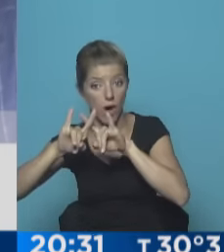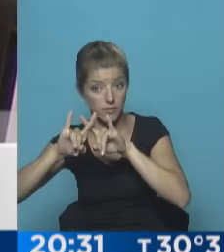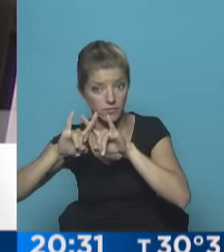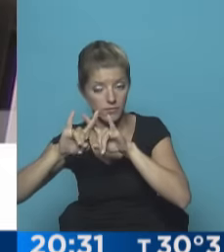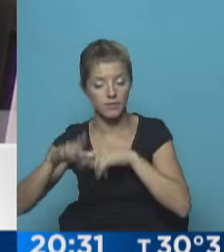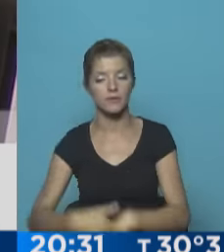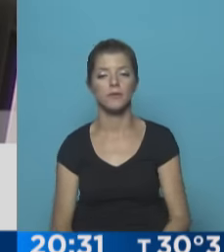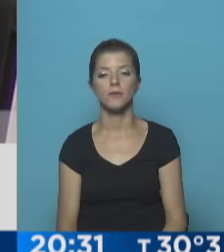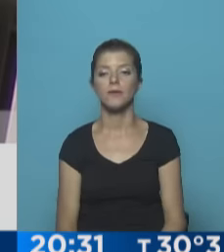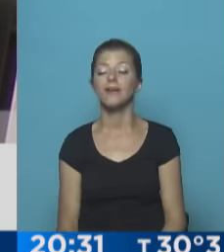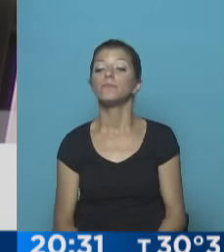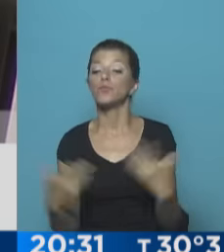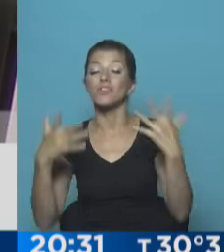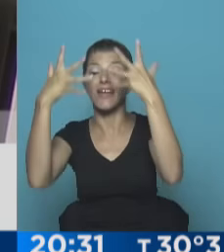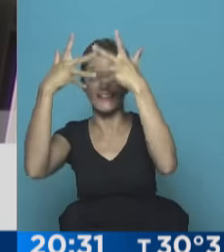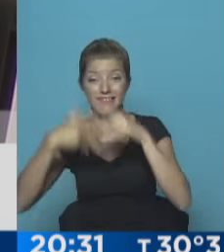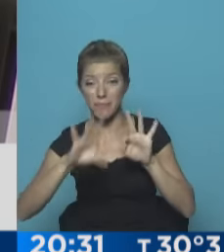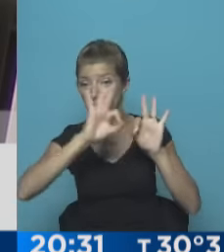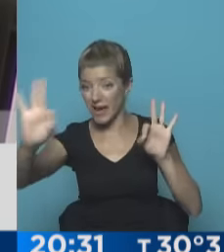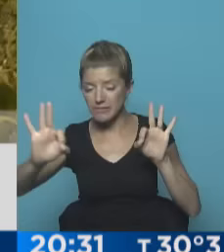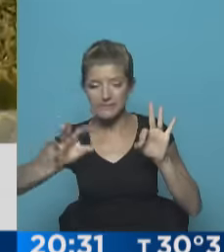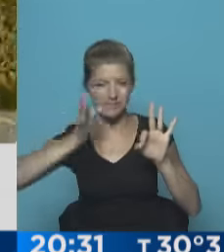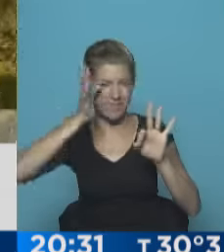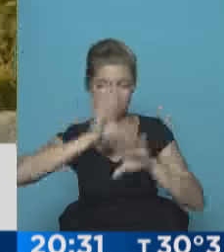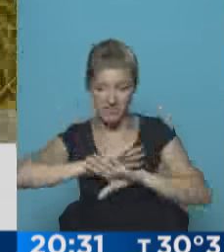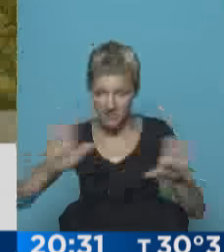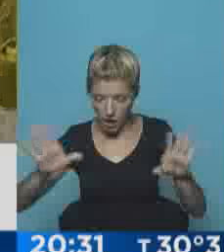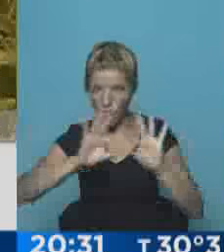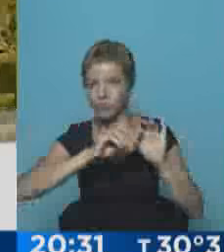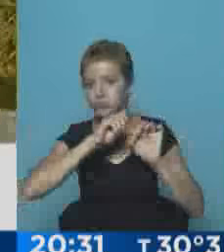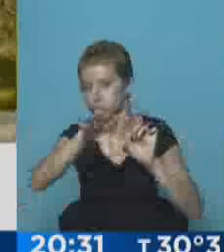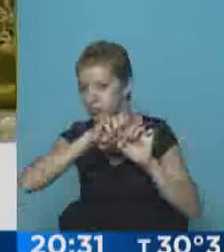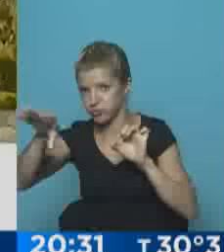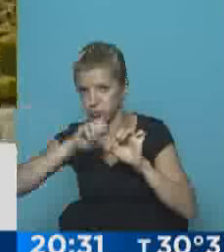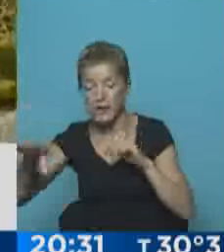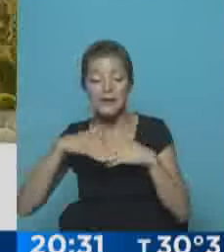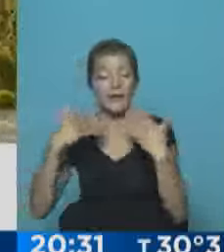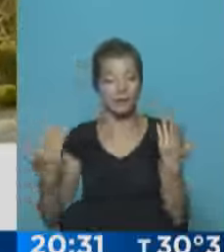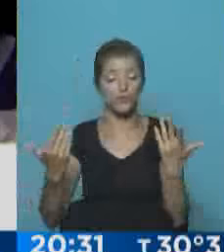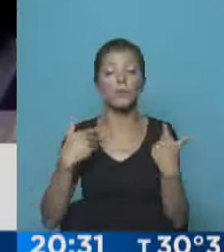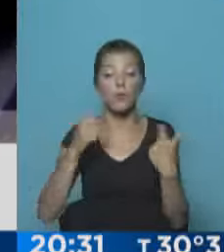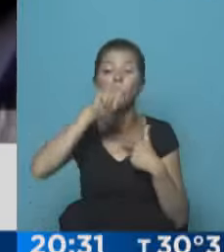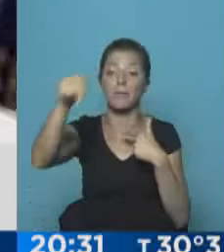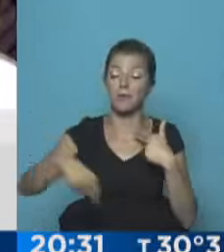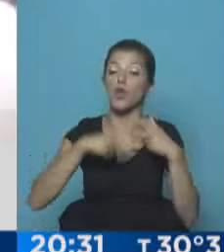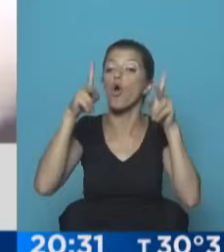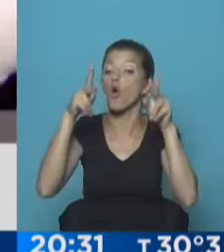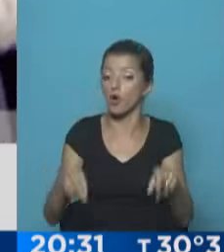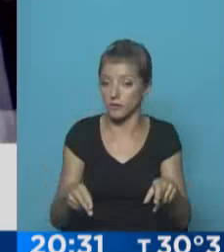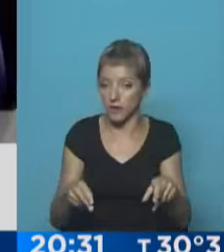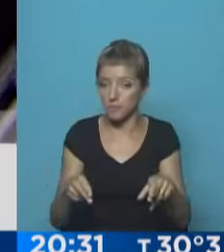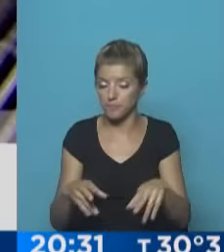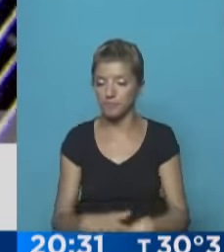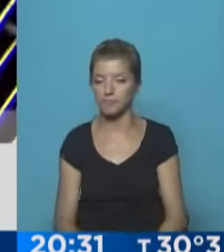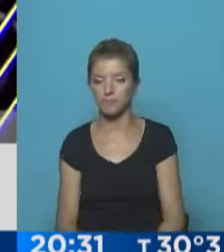potencia y el sistema de distribución está muy exigido, lo cual genera que tengamos algunos niveles de corte, especialmente